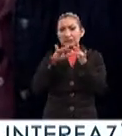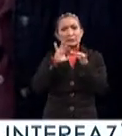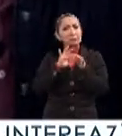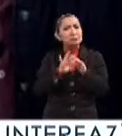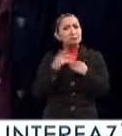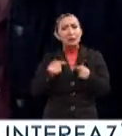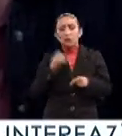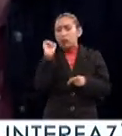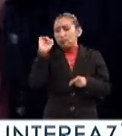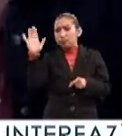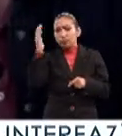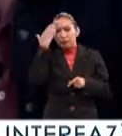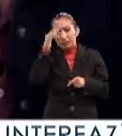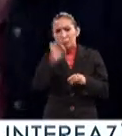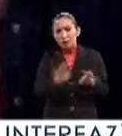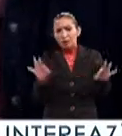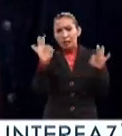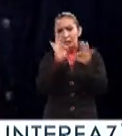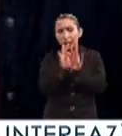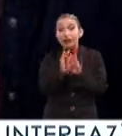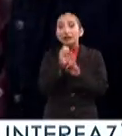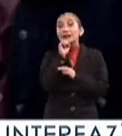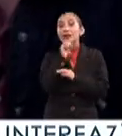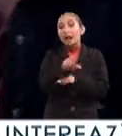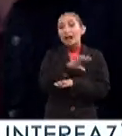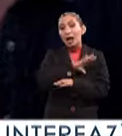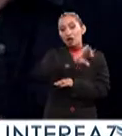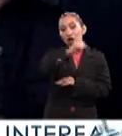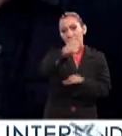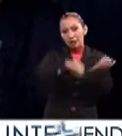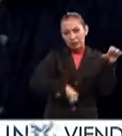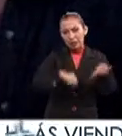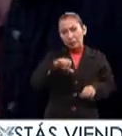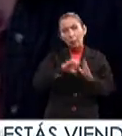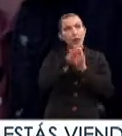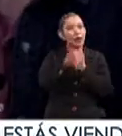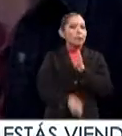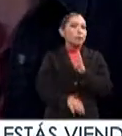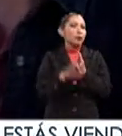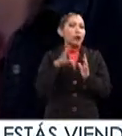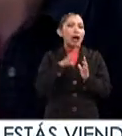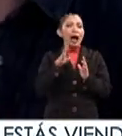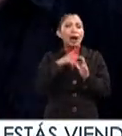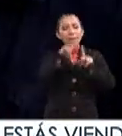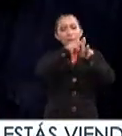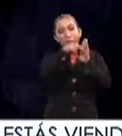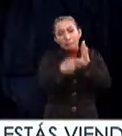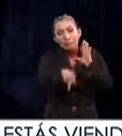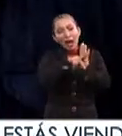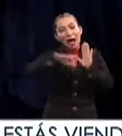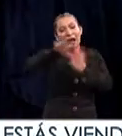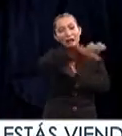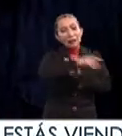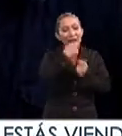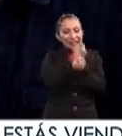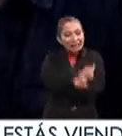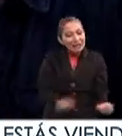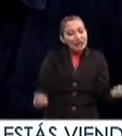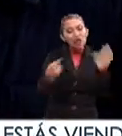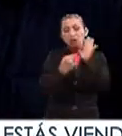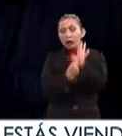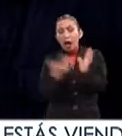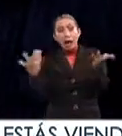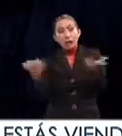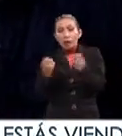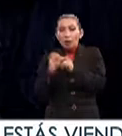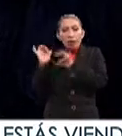público especializado que realmente es fundamental. Y también hay algunas otras actividades como las que se hacen en plazas públicas, para niños, que